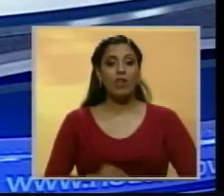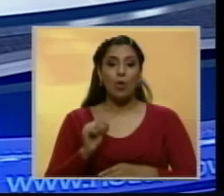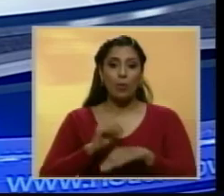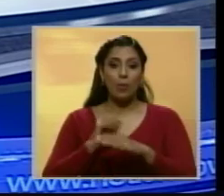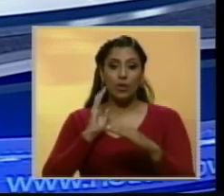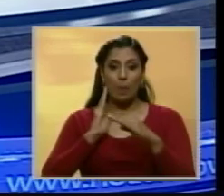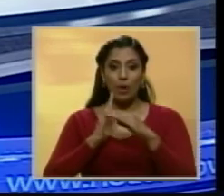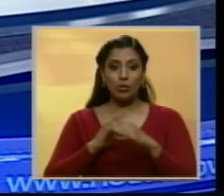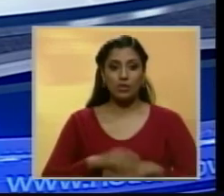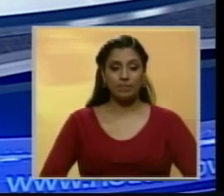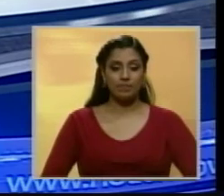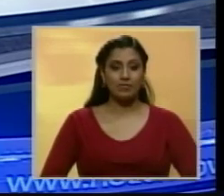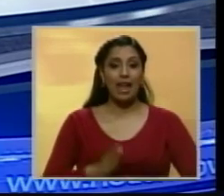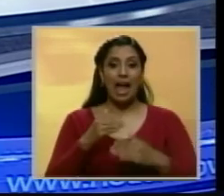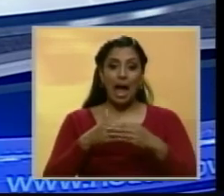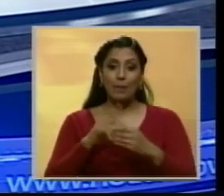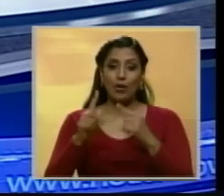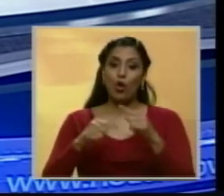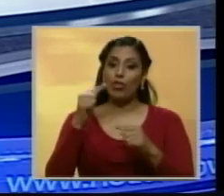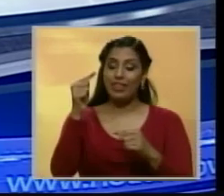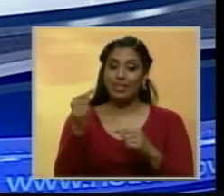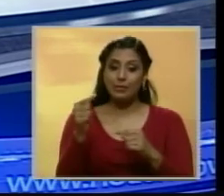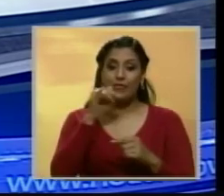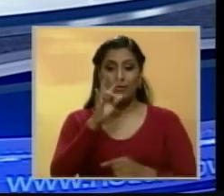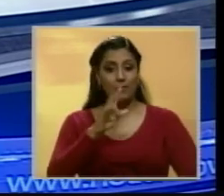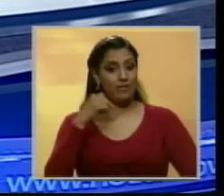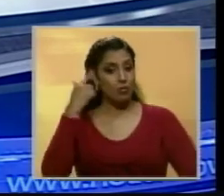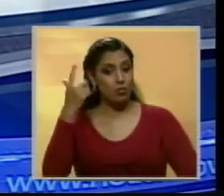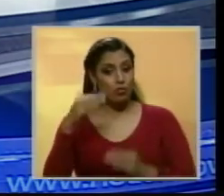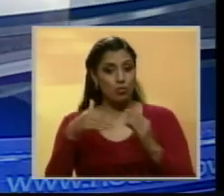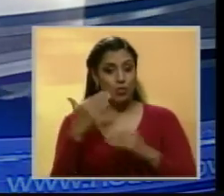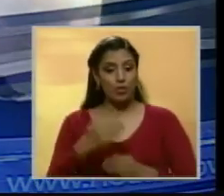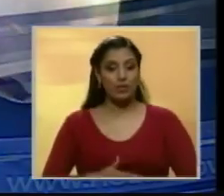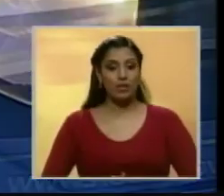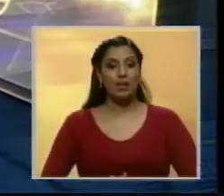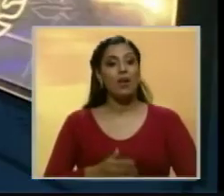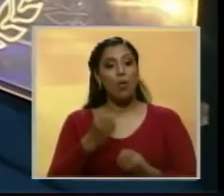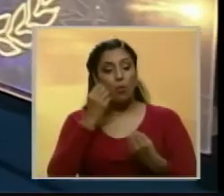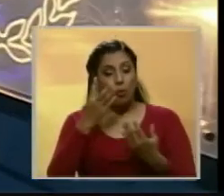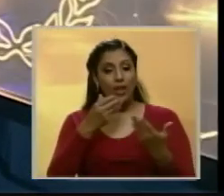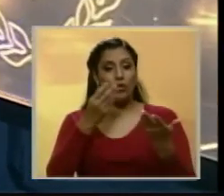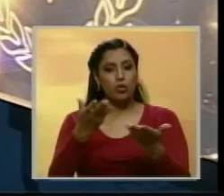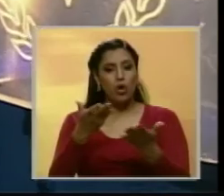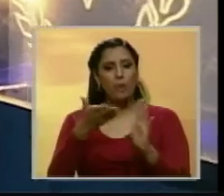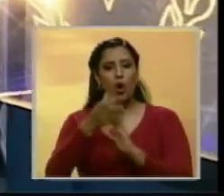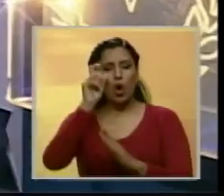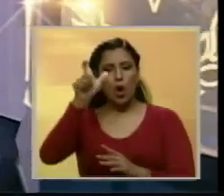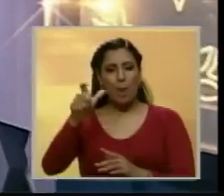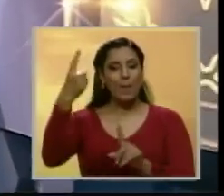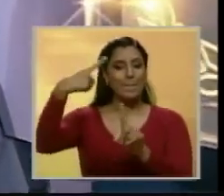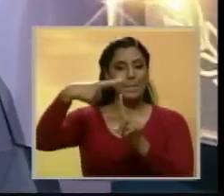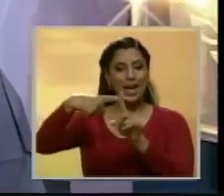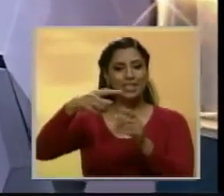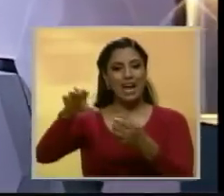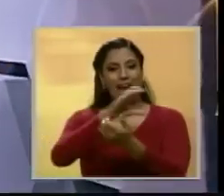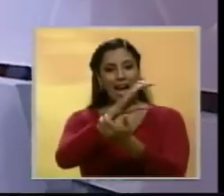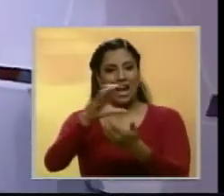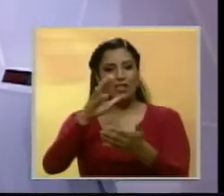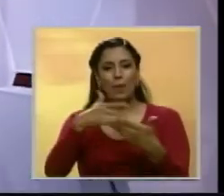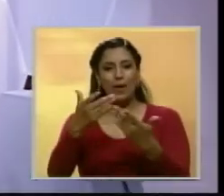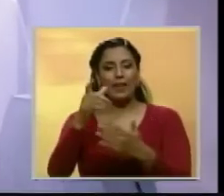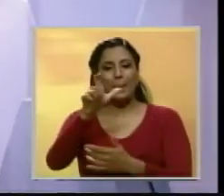Momento de hacer una nueva pausa. Amigos, y al regreso en Estrenos y Estrellas... Por una buena causa. Chayanne se suma al concierto por